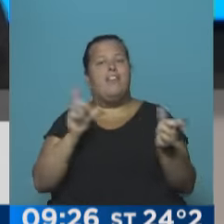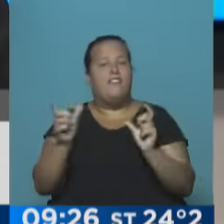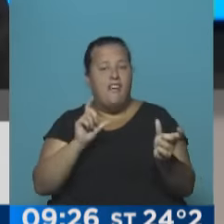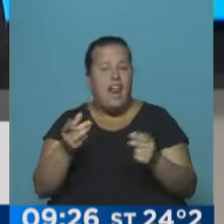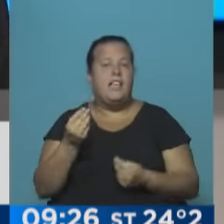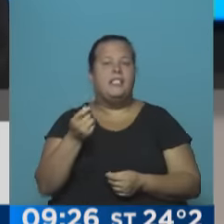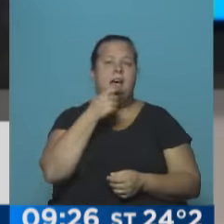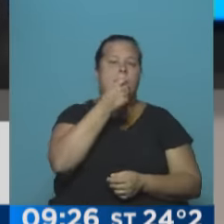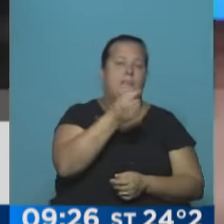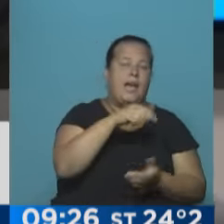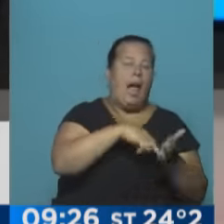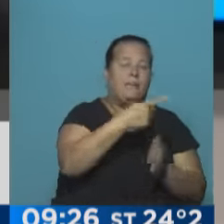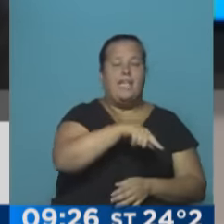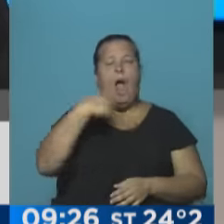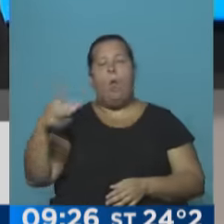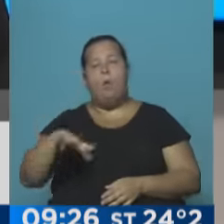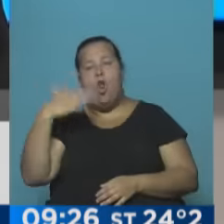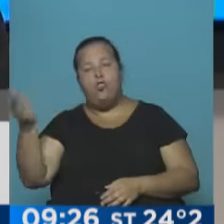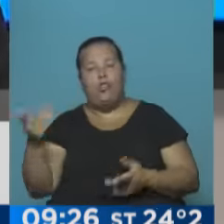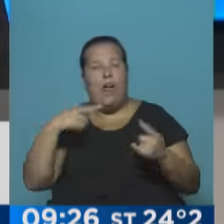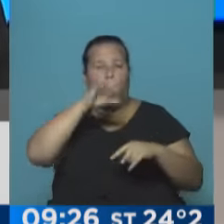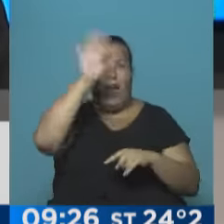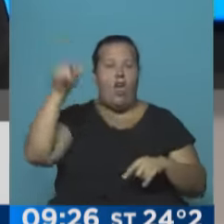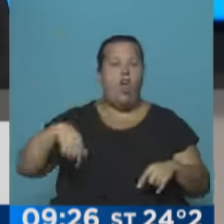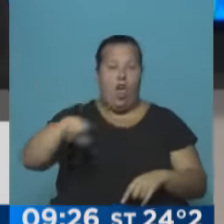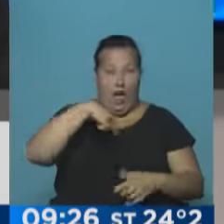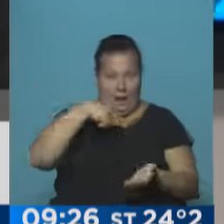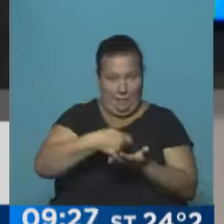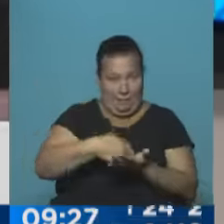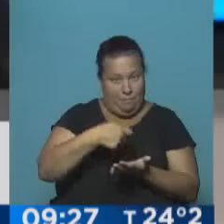entre capital y granos Aires con respecto al resto del país nosotros